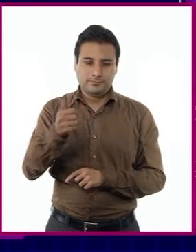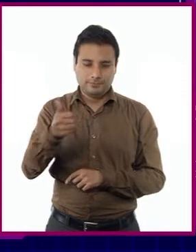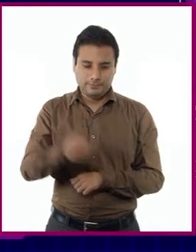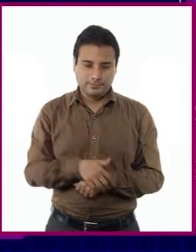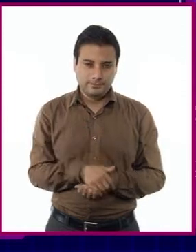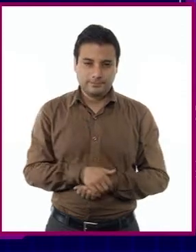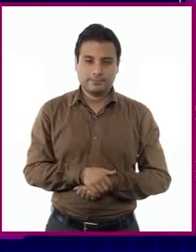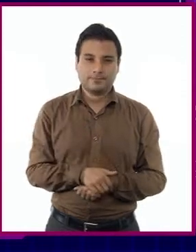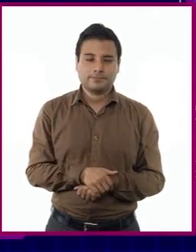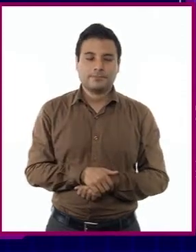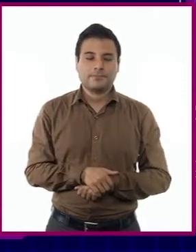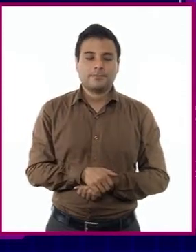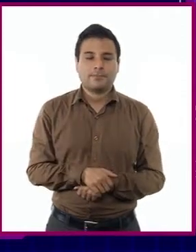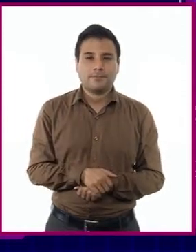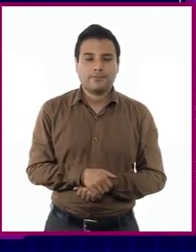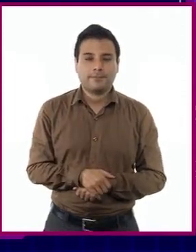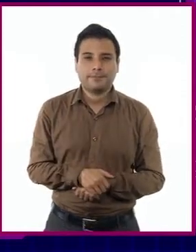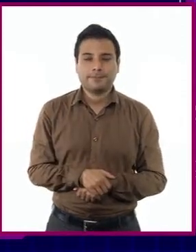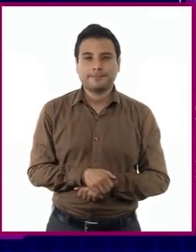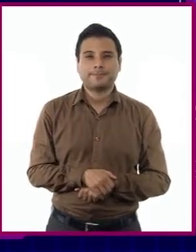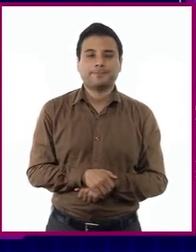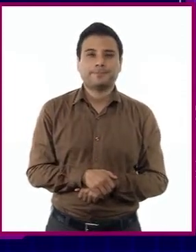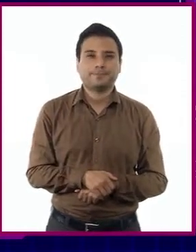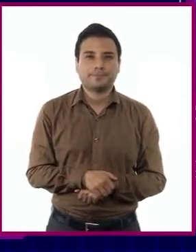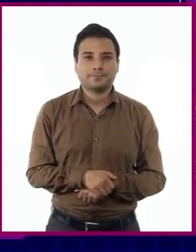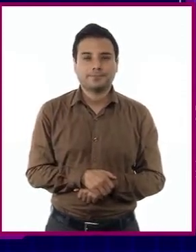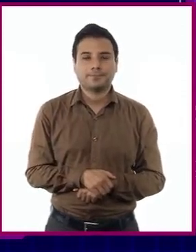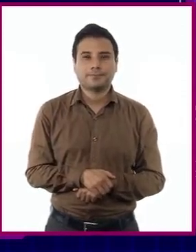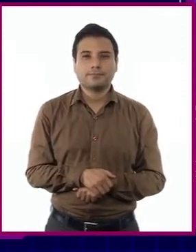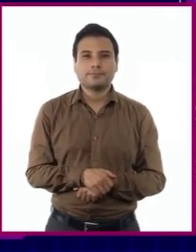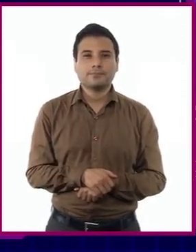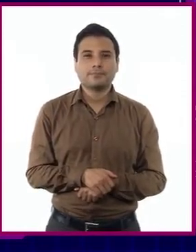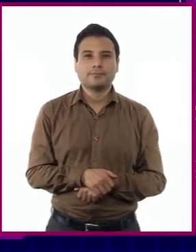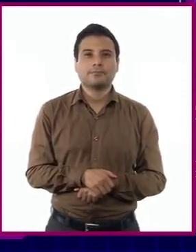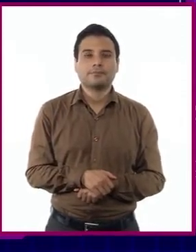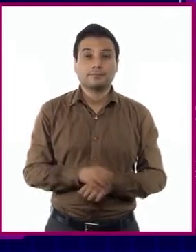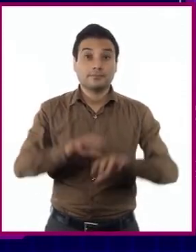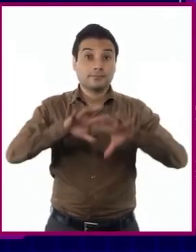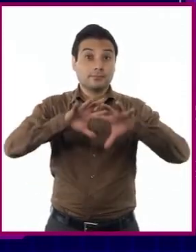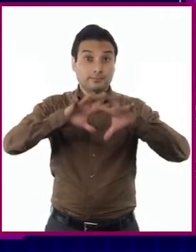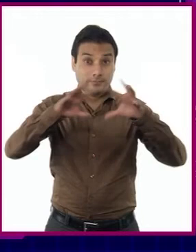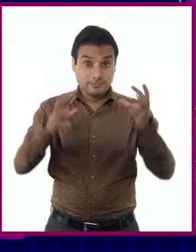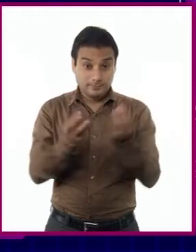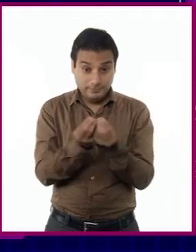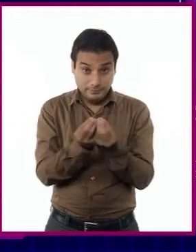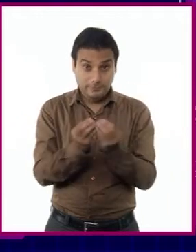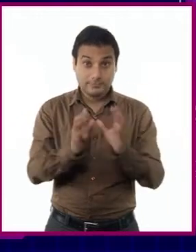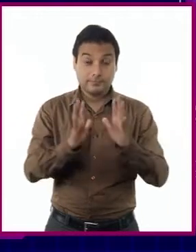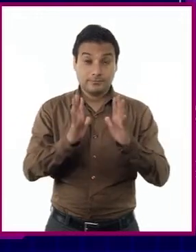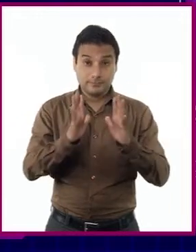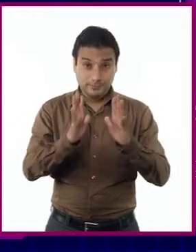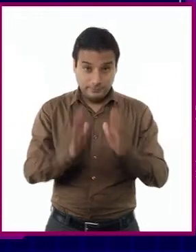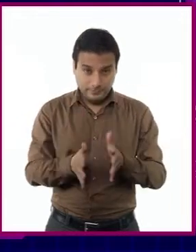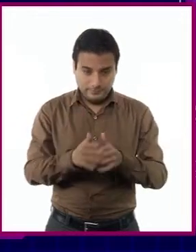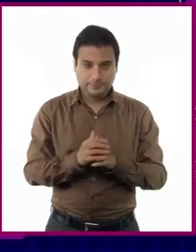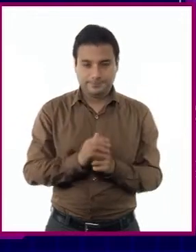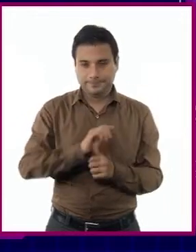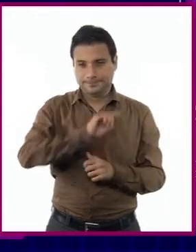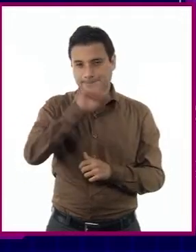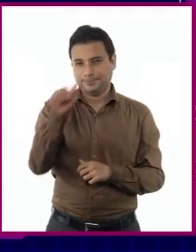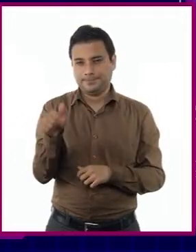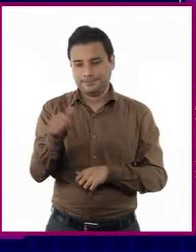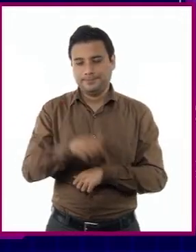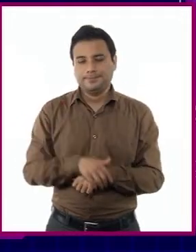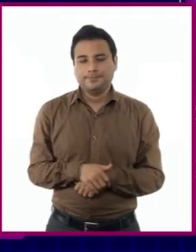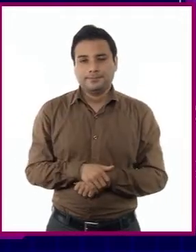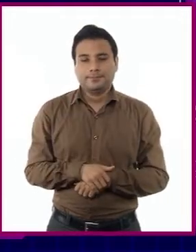volumen del prisma triangular 6 luego si el volumen de cada prisma triangular se